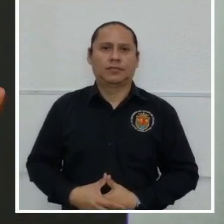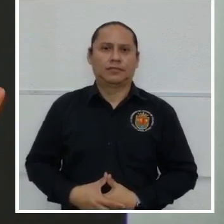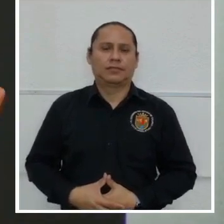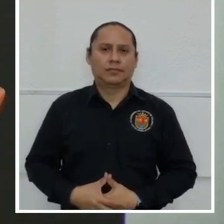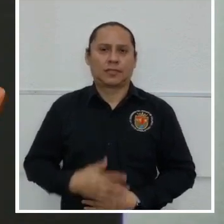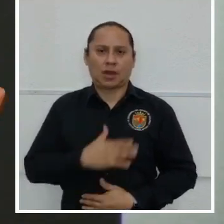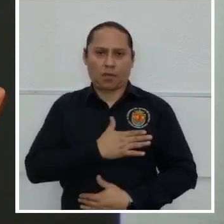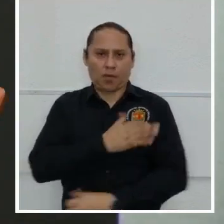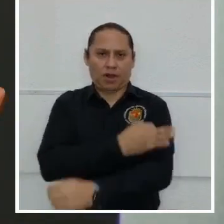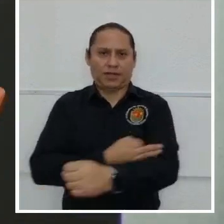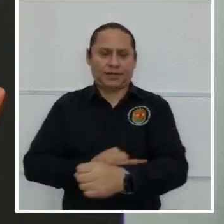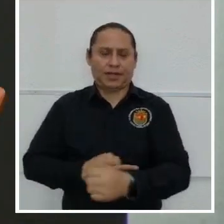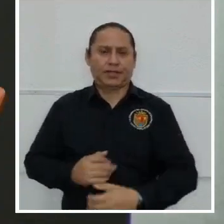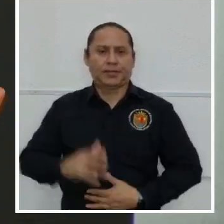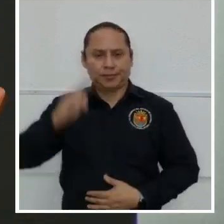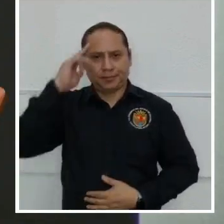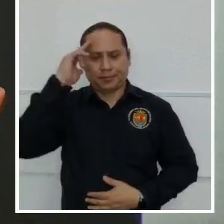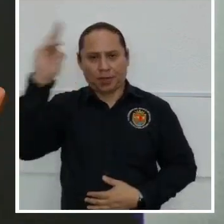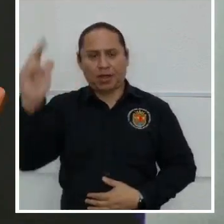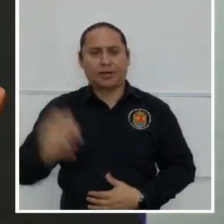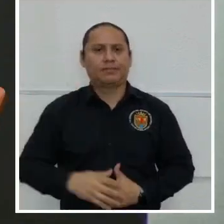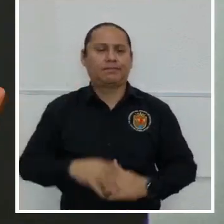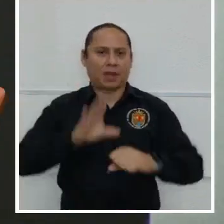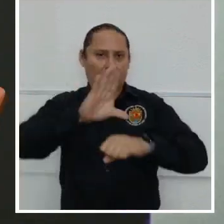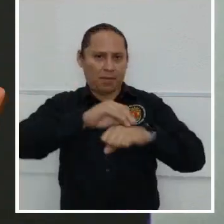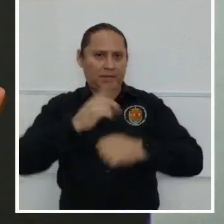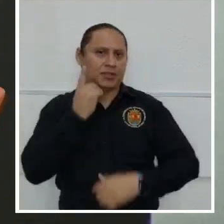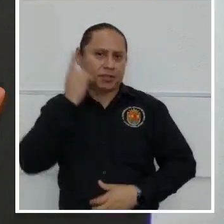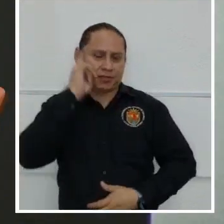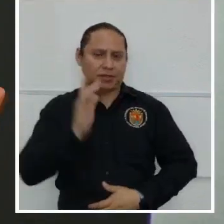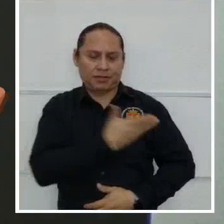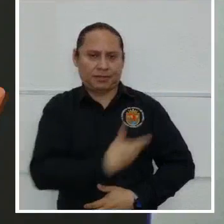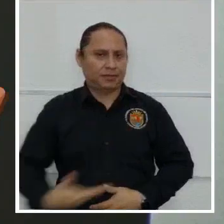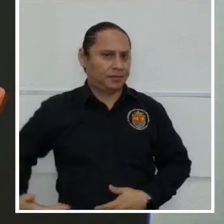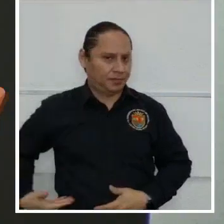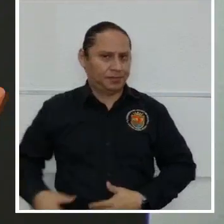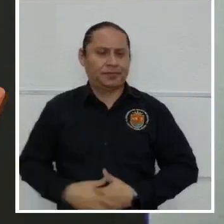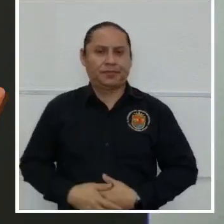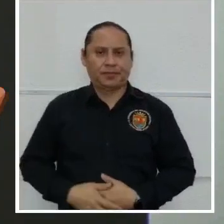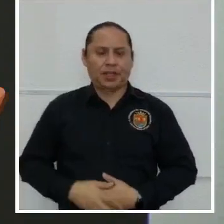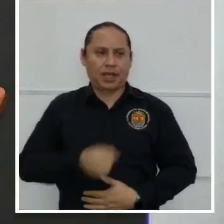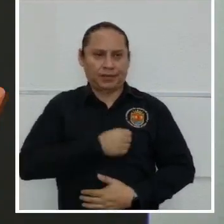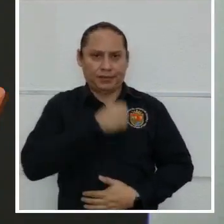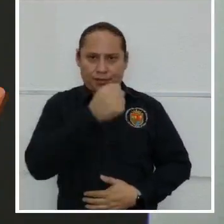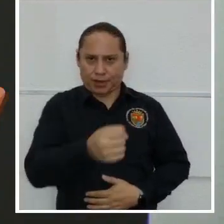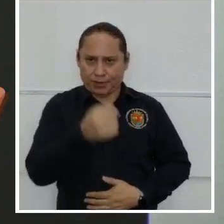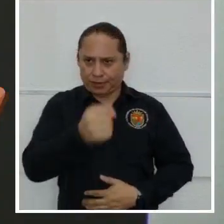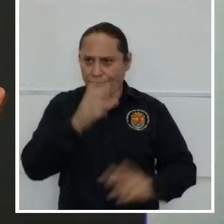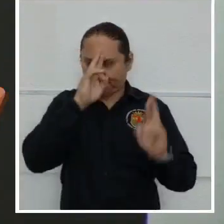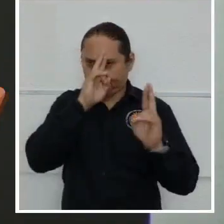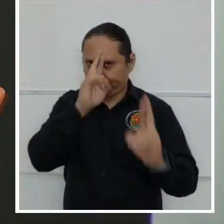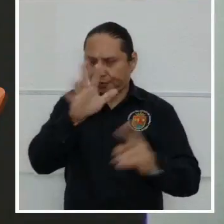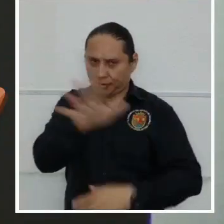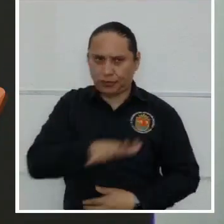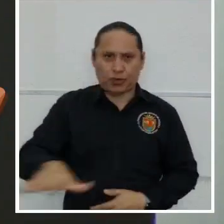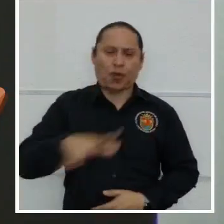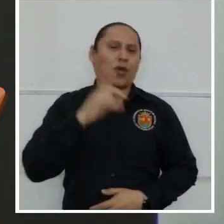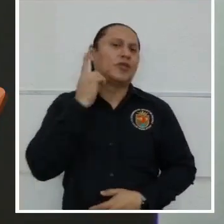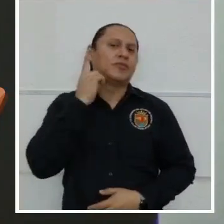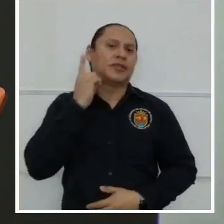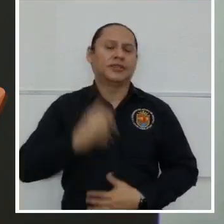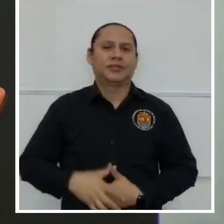Hola, buenas tardes a todas y todos. Con su permiso, diputada presidenta, saludo respetuosamente a todas mis compañeras y compañeros